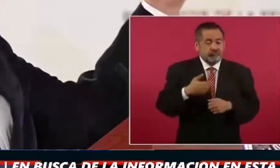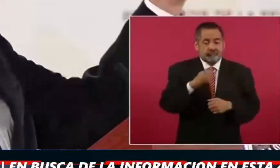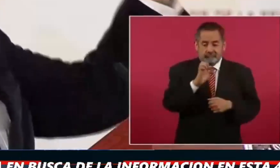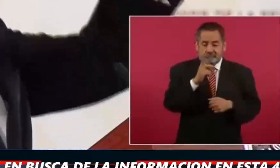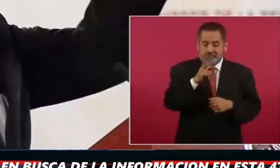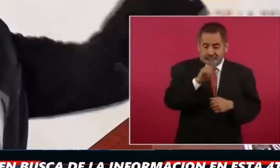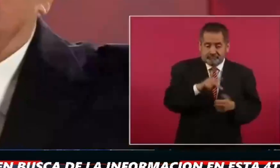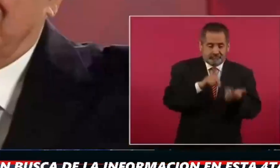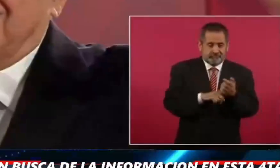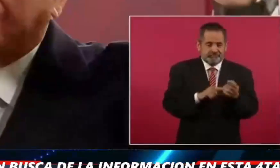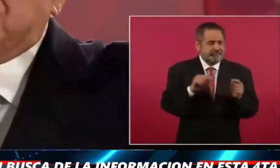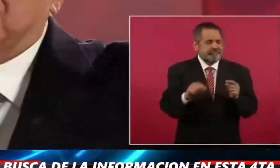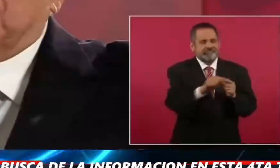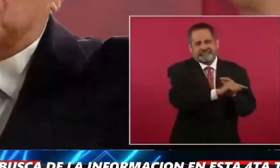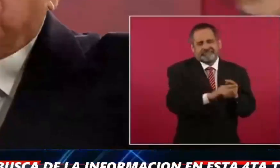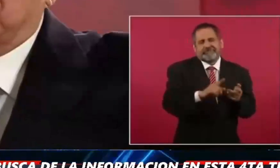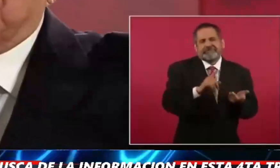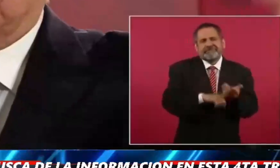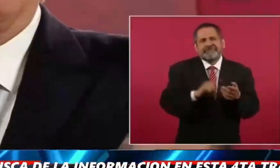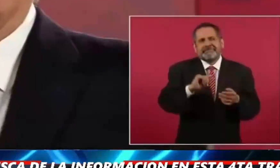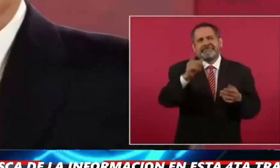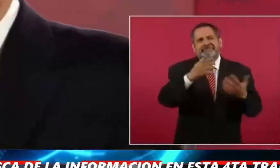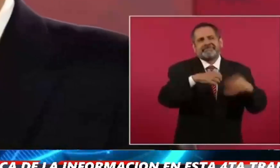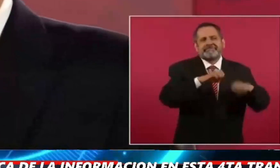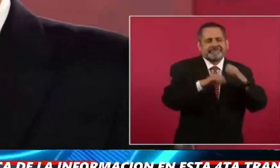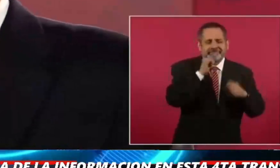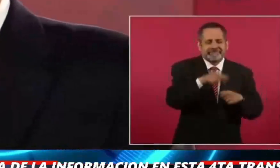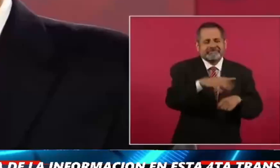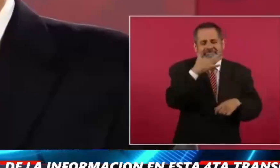traficantes de influencia, porque ni siquiera en sentido estricto son empresarios,